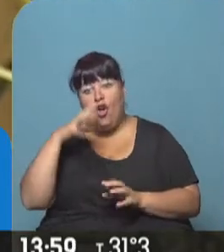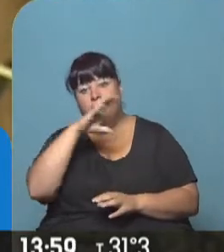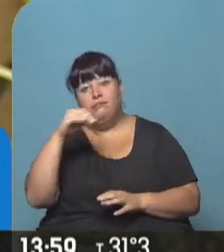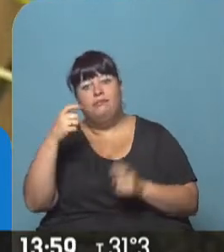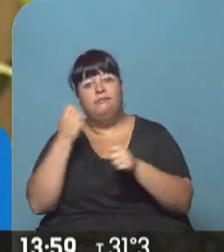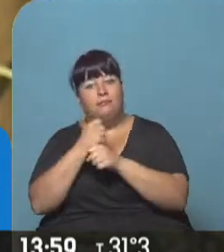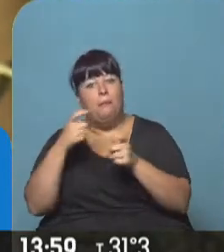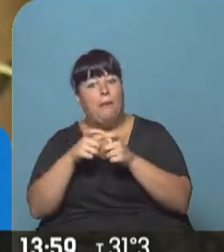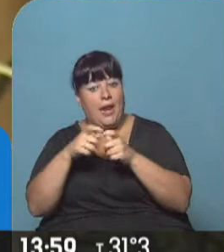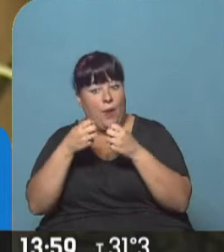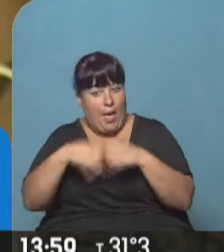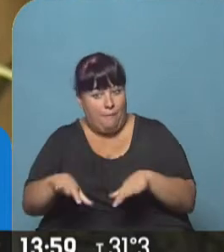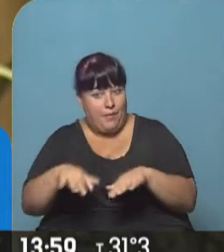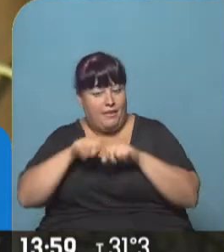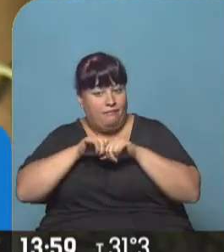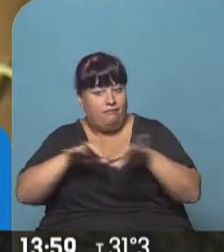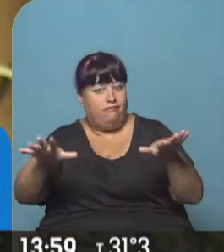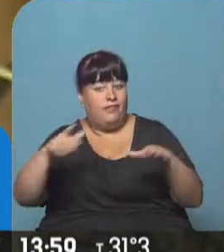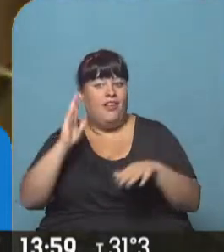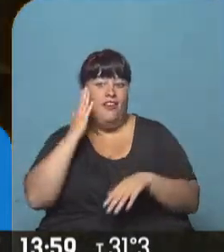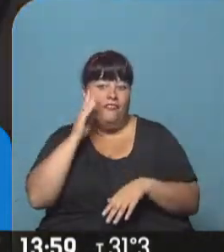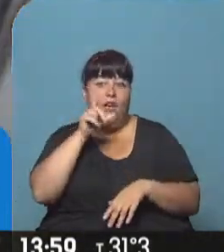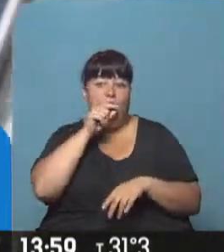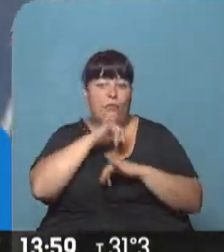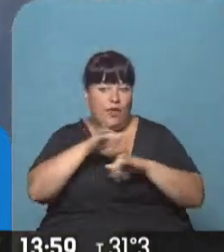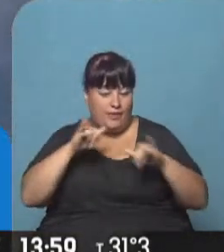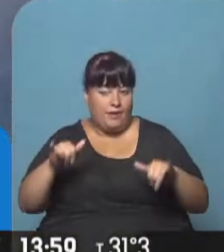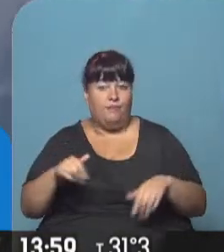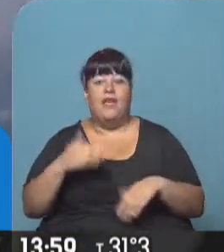película que va a empezar a circular en las redes sociales.